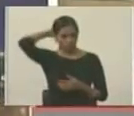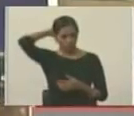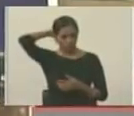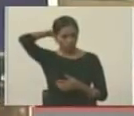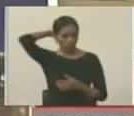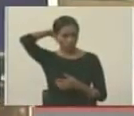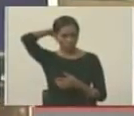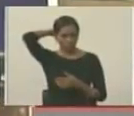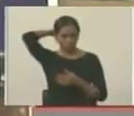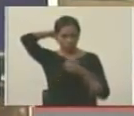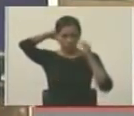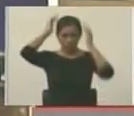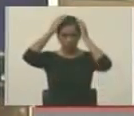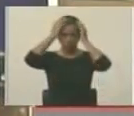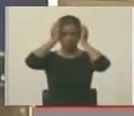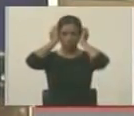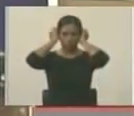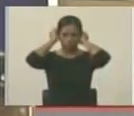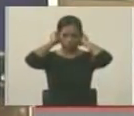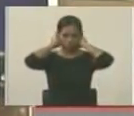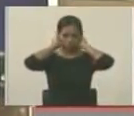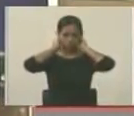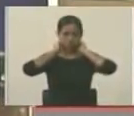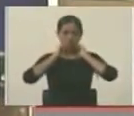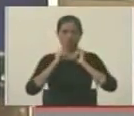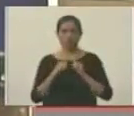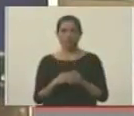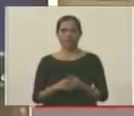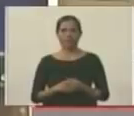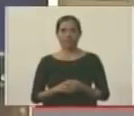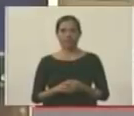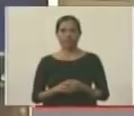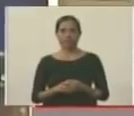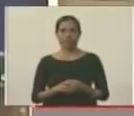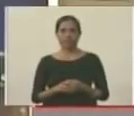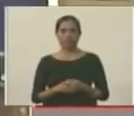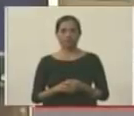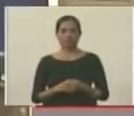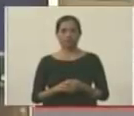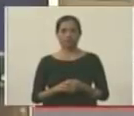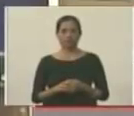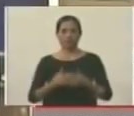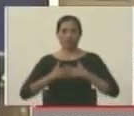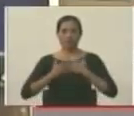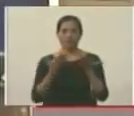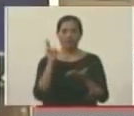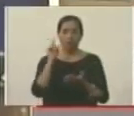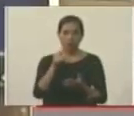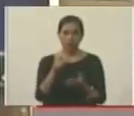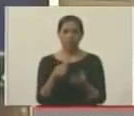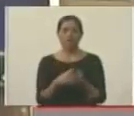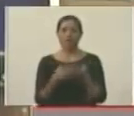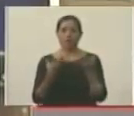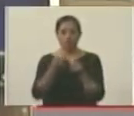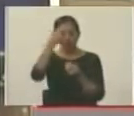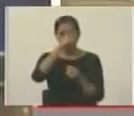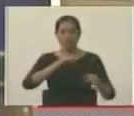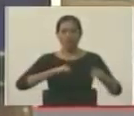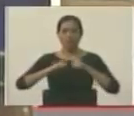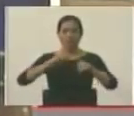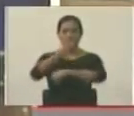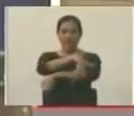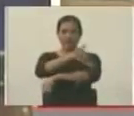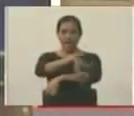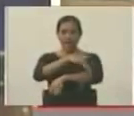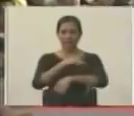entregárselo el día 6 en la calle, el pueblo, entregarle el Plan de la Patria junto con la Asamblea Nacional Constituyente, pueblo movilizado,